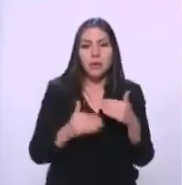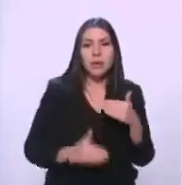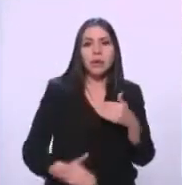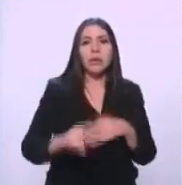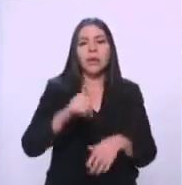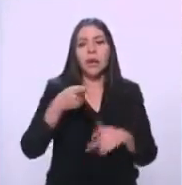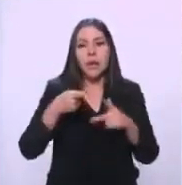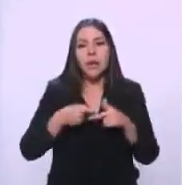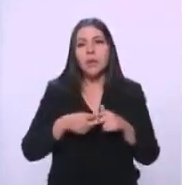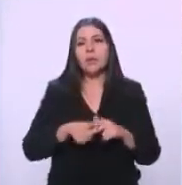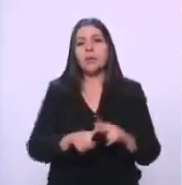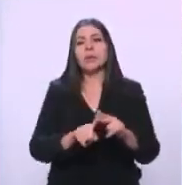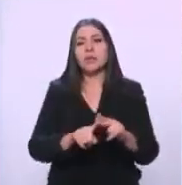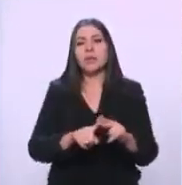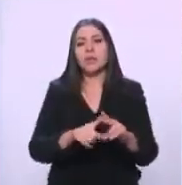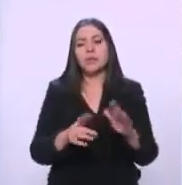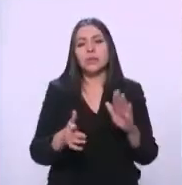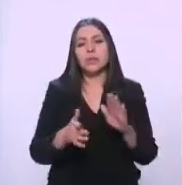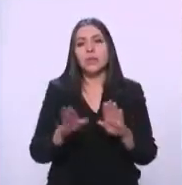a construir